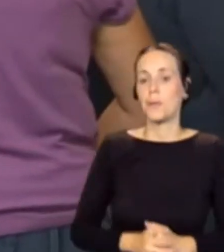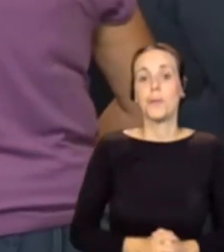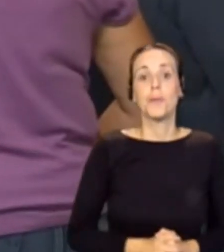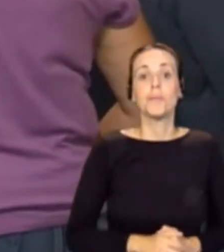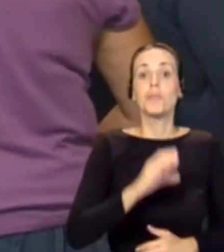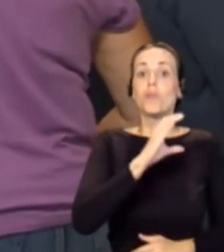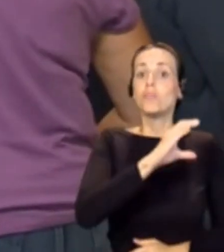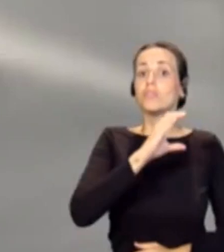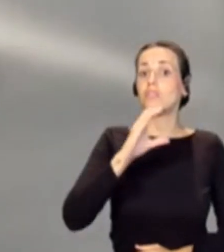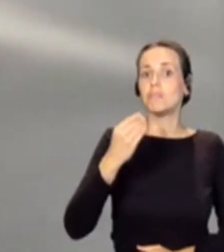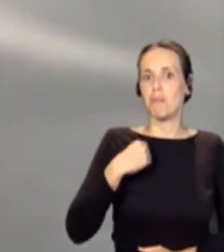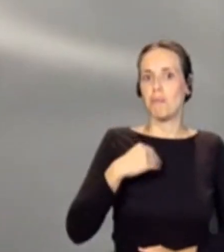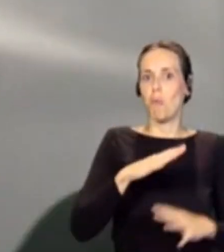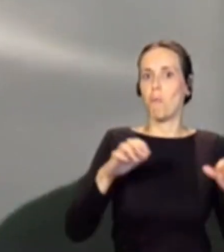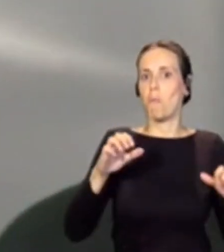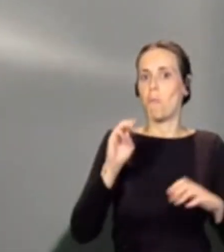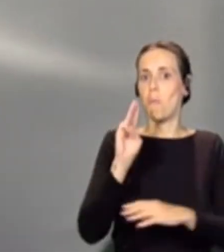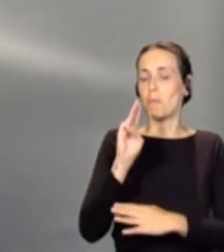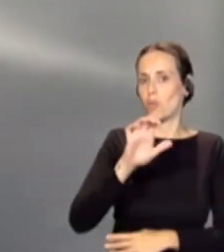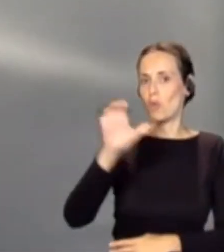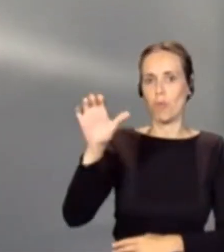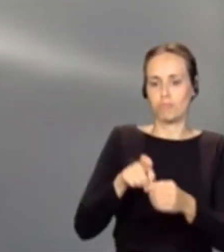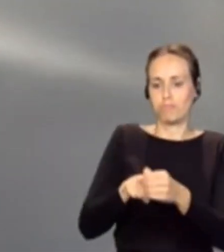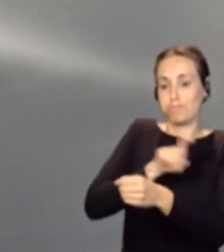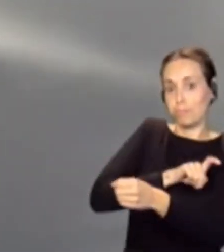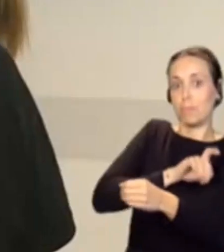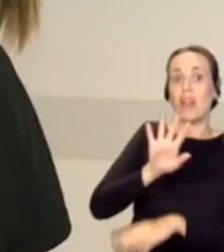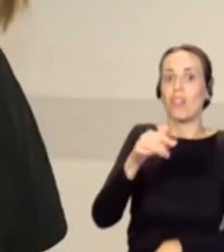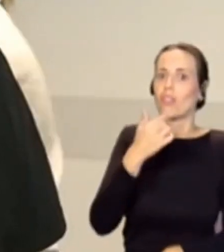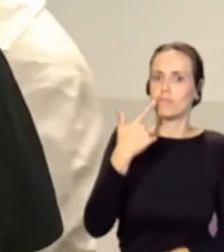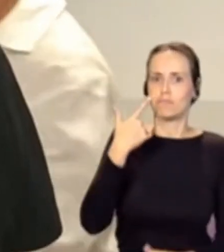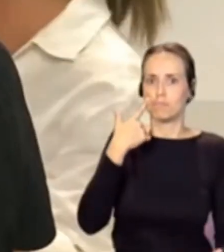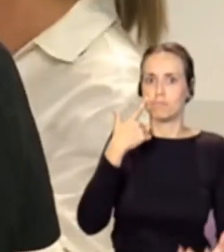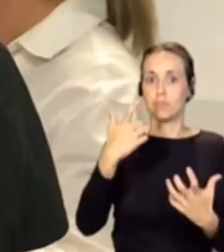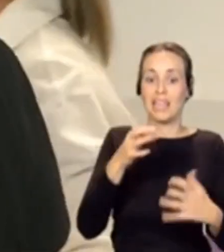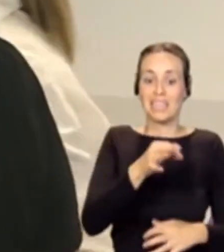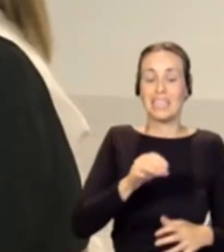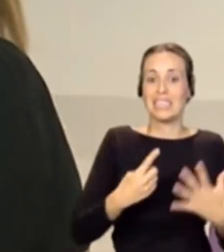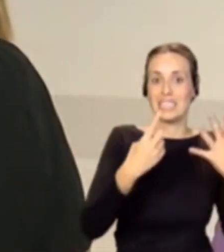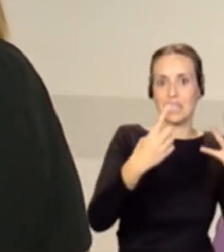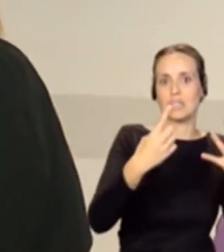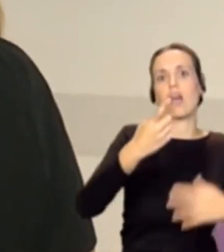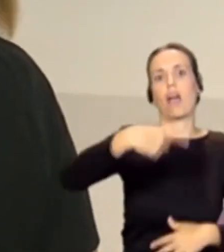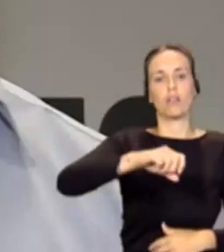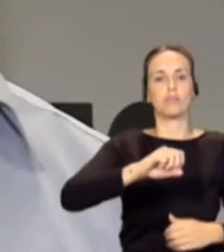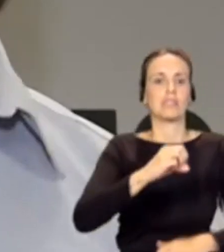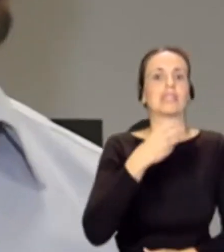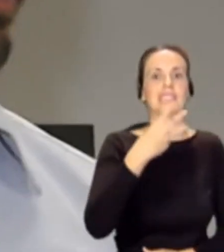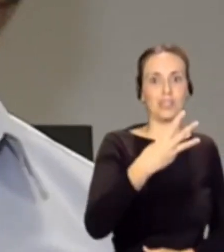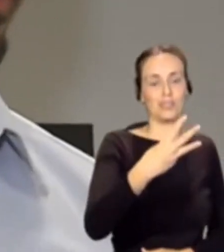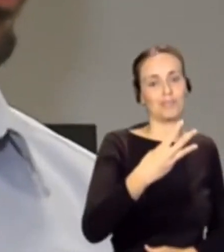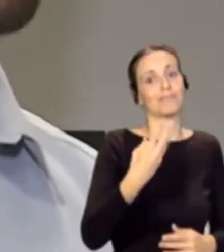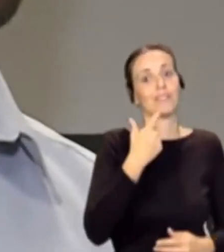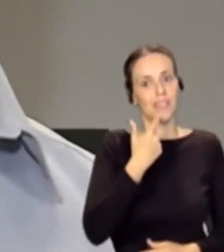Coalición Canaria se queda fuera del Parlamento Europeo, pero resalta que ha sido la tercera fuerza en 6 de las islas y culpa a las principales formaciones de